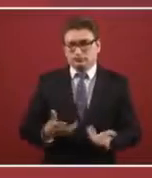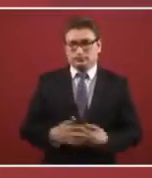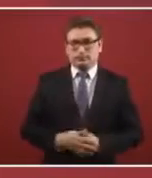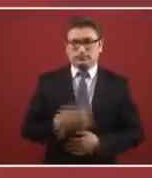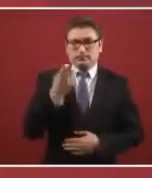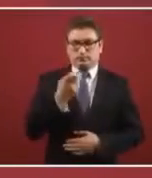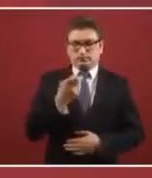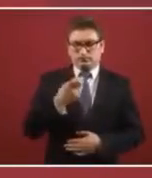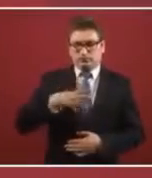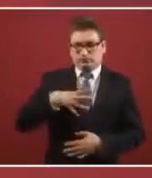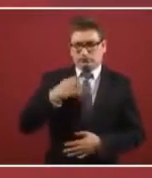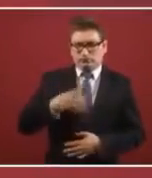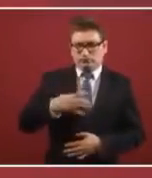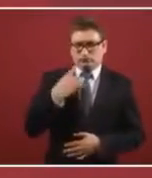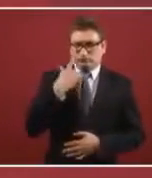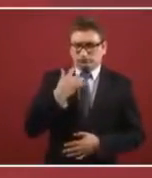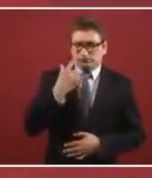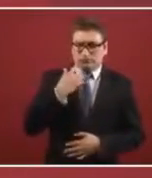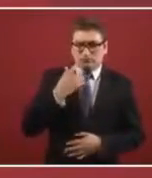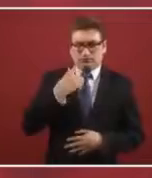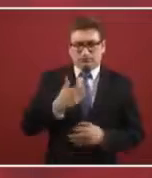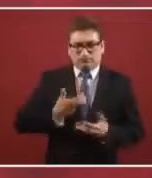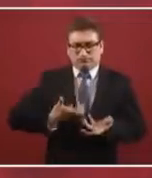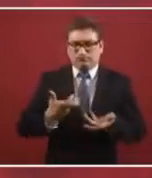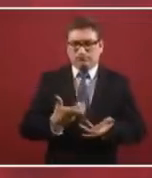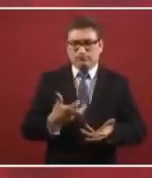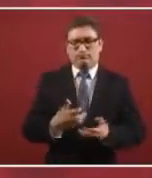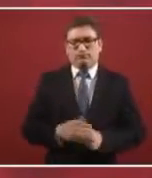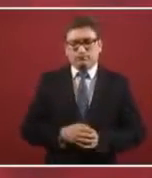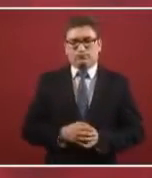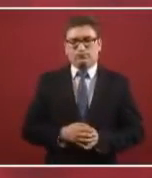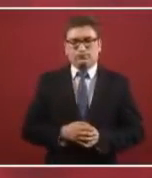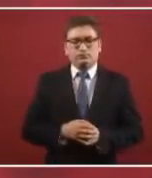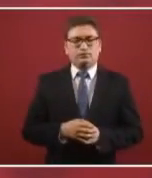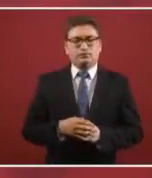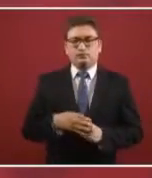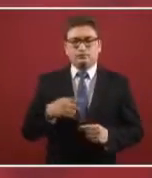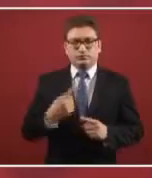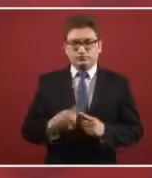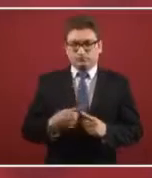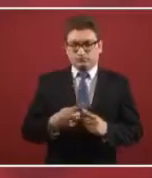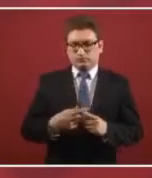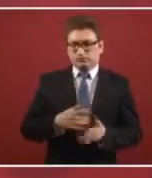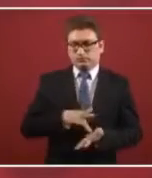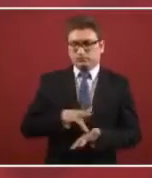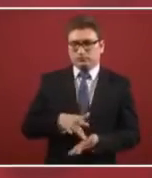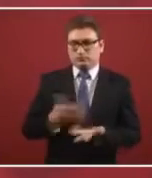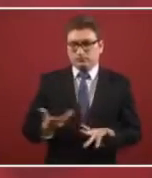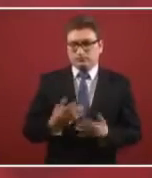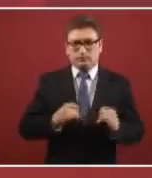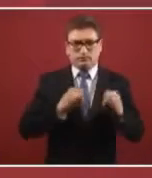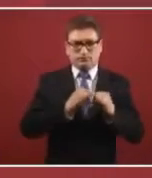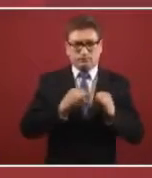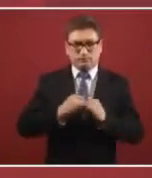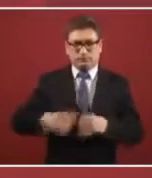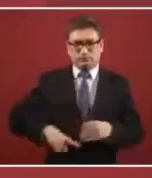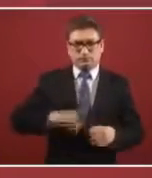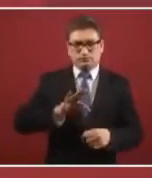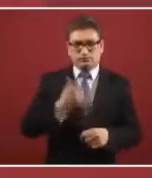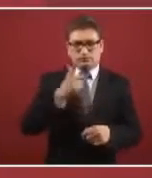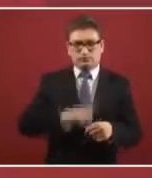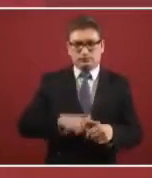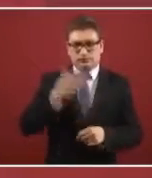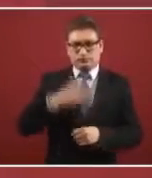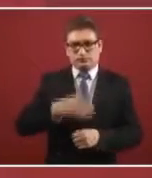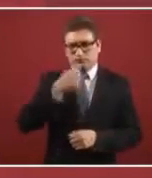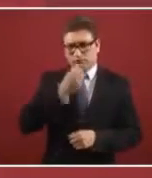children que wound up, representa un or mecanismo young people. extraordinario It's an en el que extraordinary concurren, mechanism además de las instituciones del gobierno that federal, en este where caso the federal representadas por la